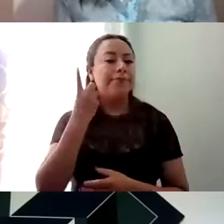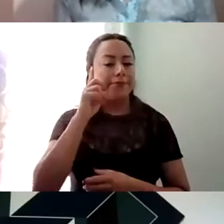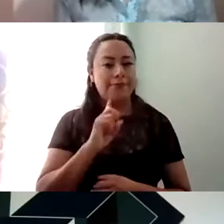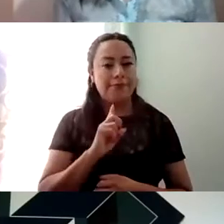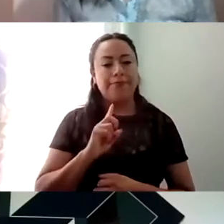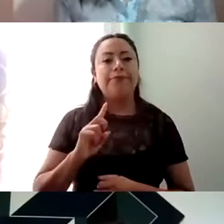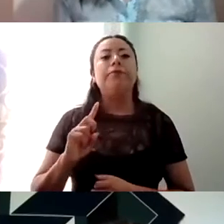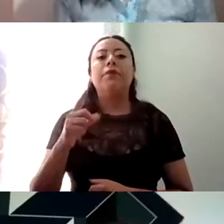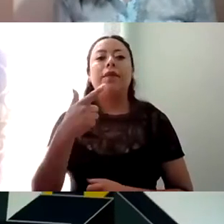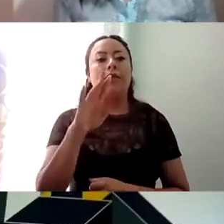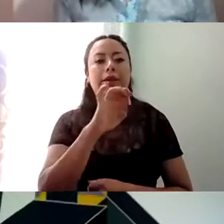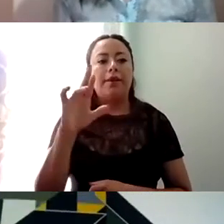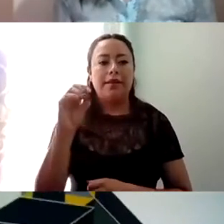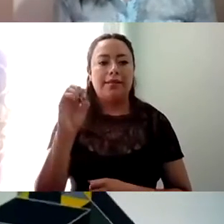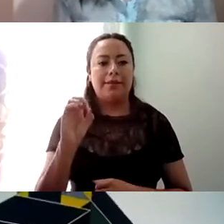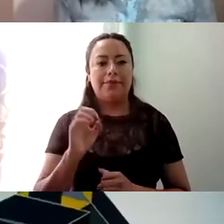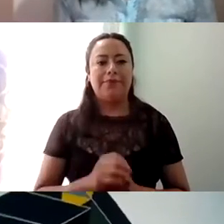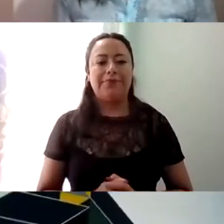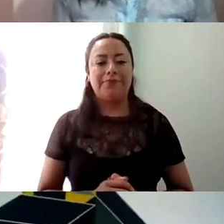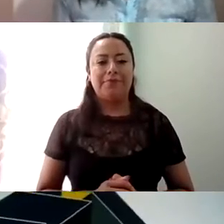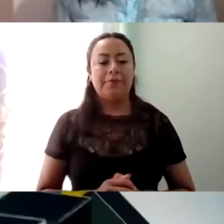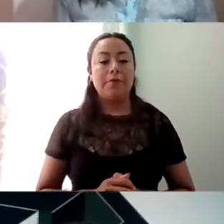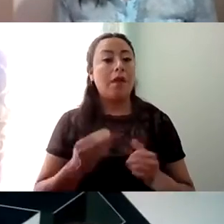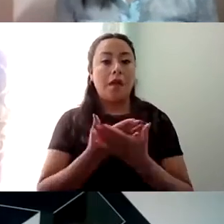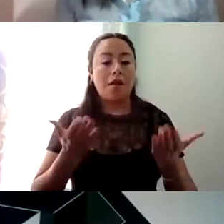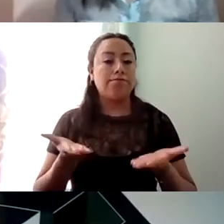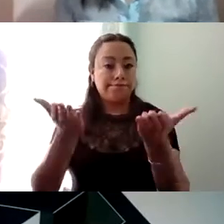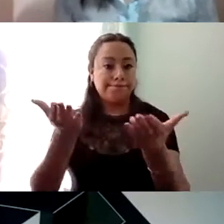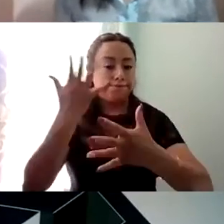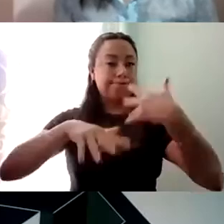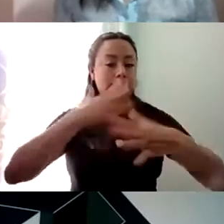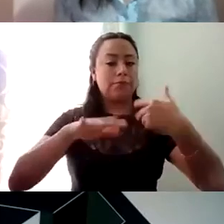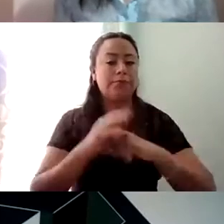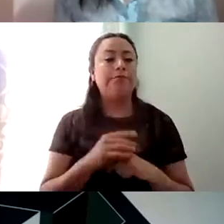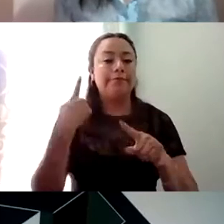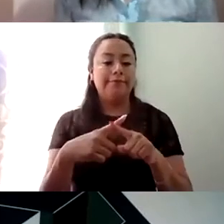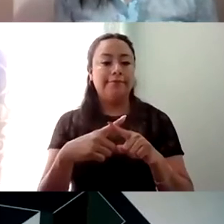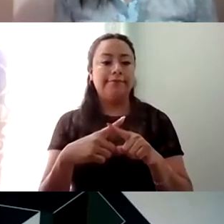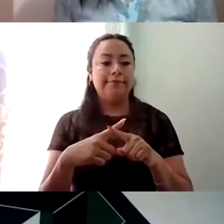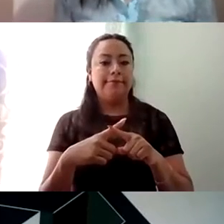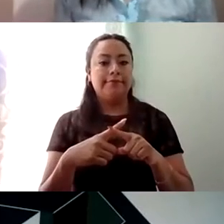Maya. Janet Elizabeth Guerrero Maya. Tiene el uso de la palabra